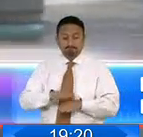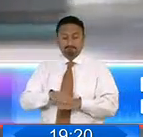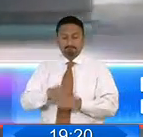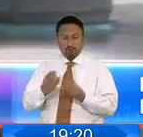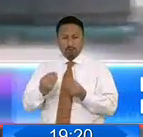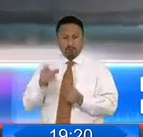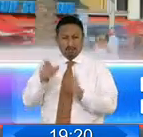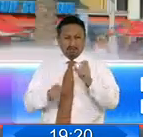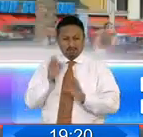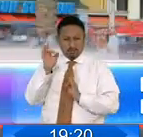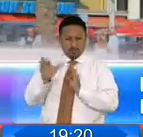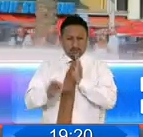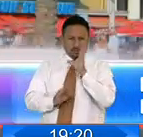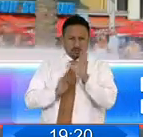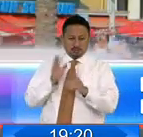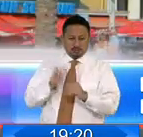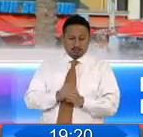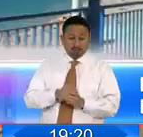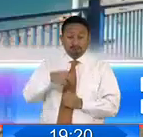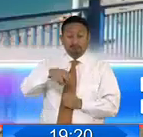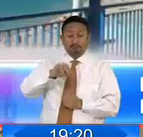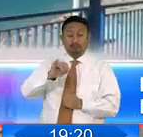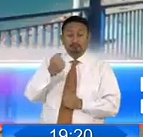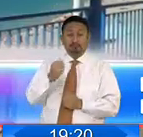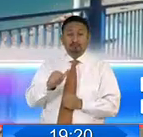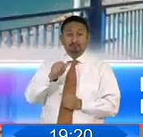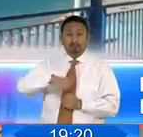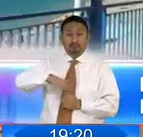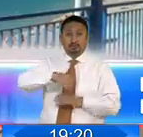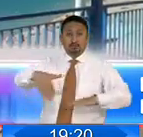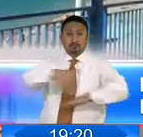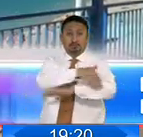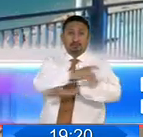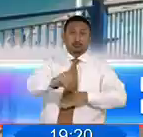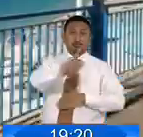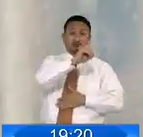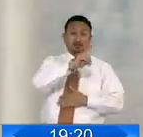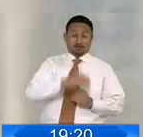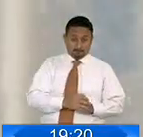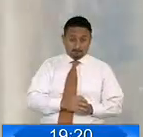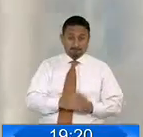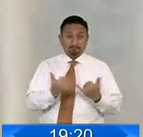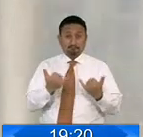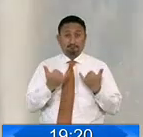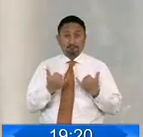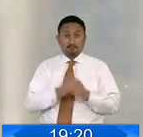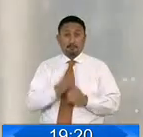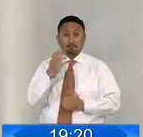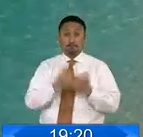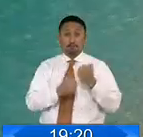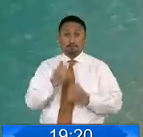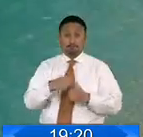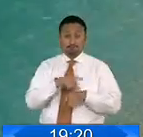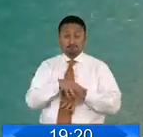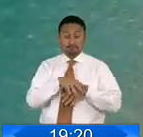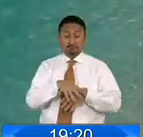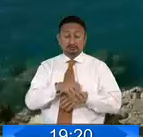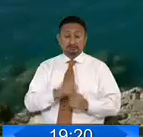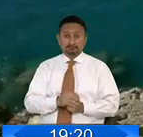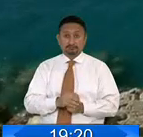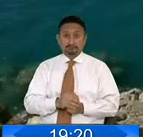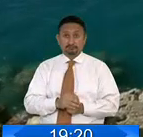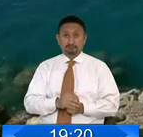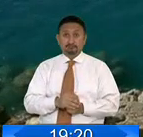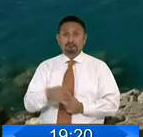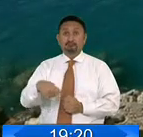alto número de contagios solo la ciudad de niza y su famoso paseo de los ingleses en la costa azul hoy sufren las secuelas de este estancamiento pues se